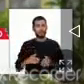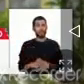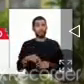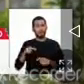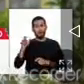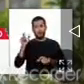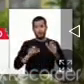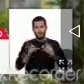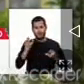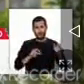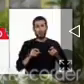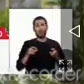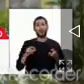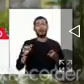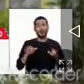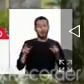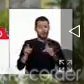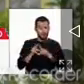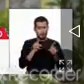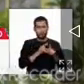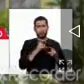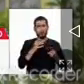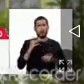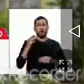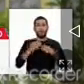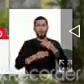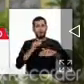pueblo peruano, pero también del mundo americano,